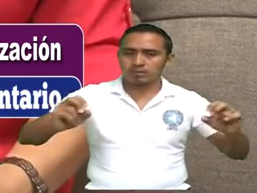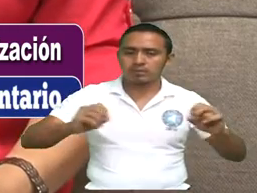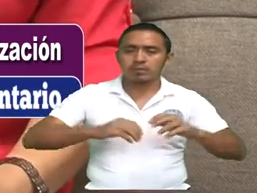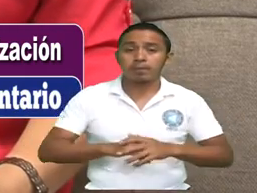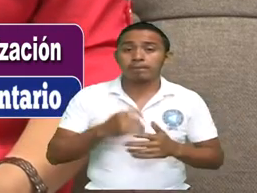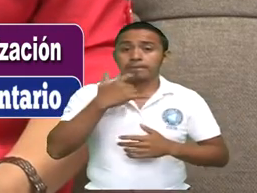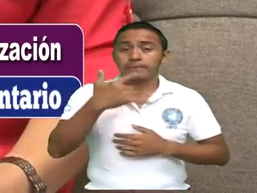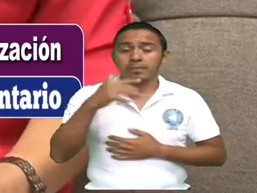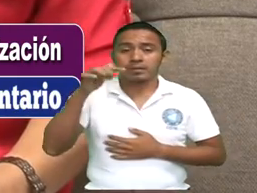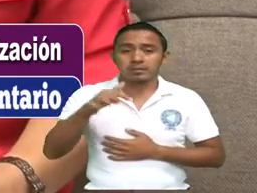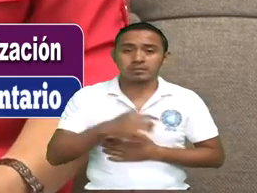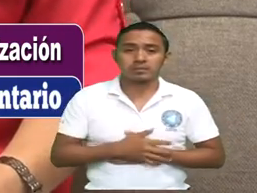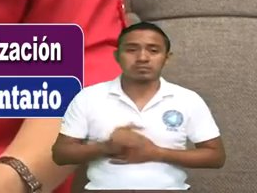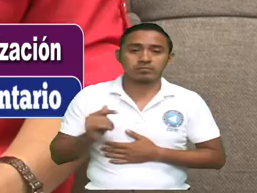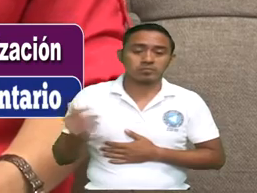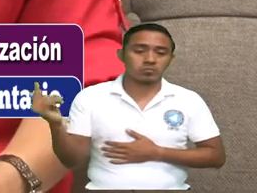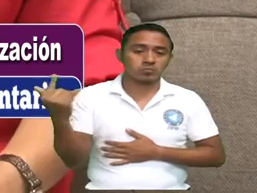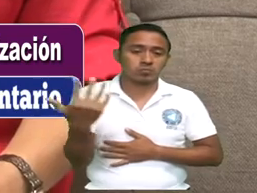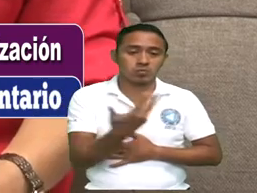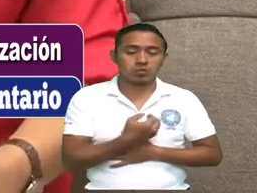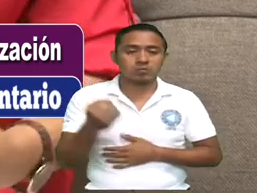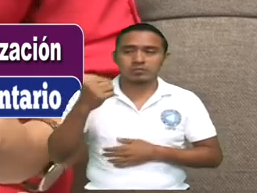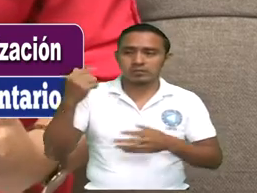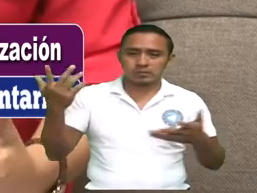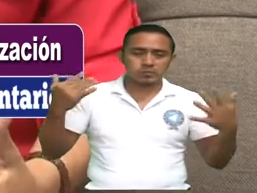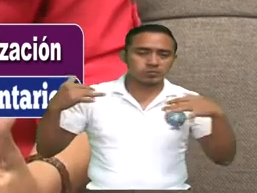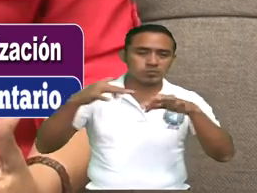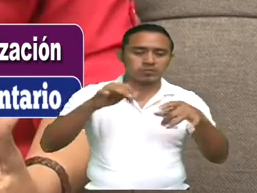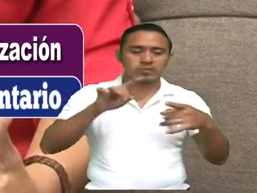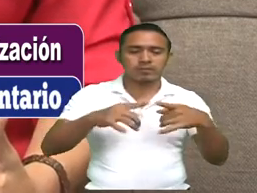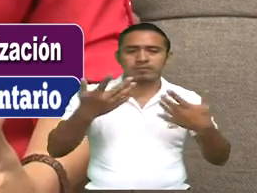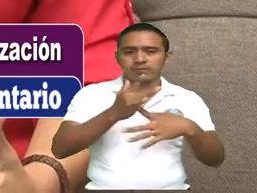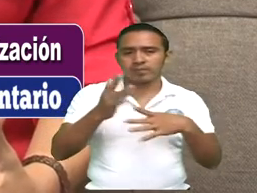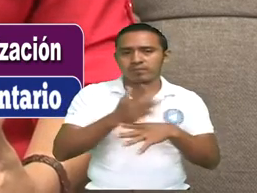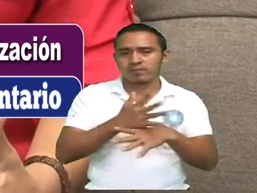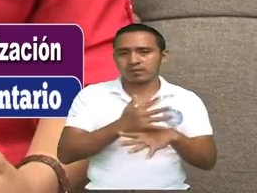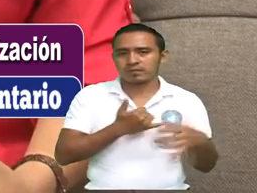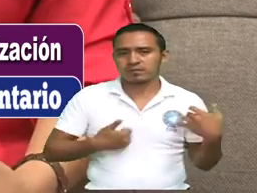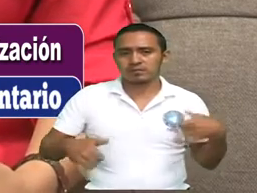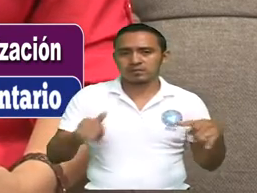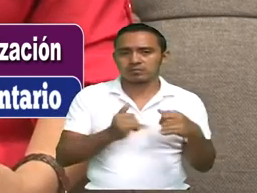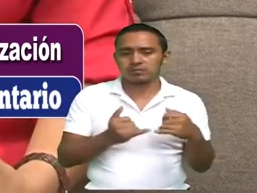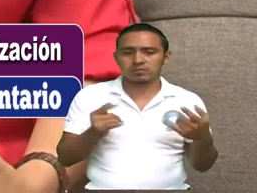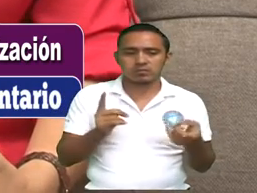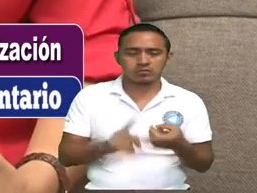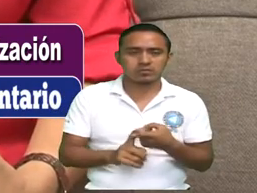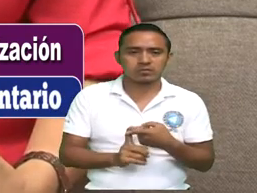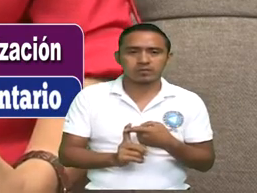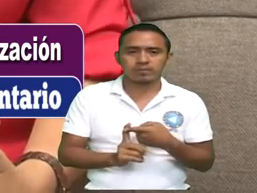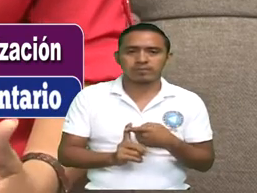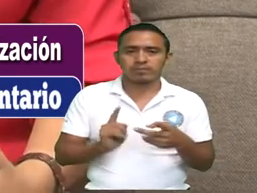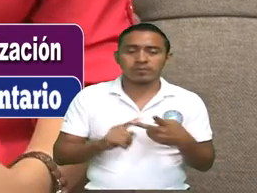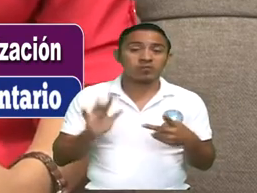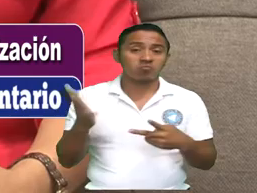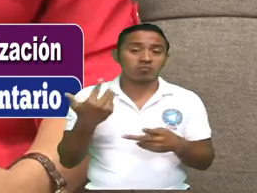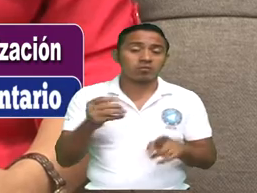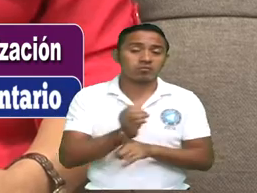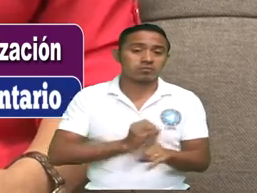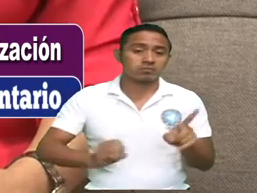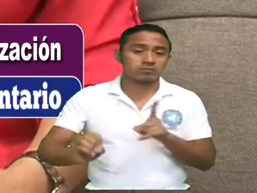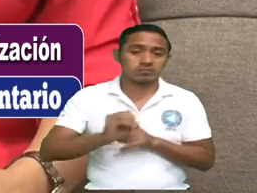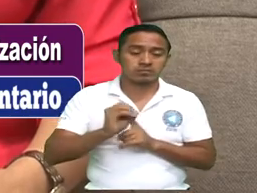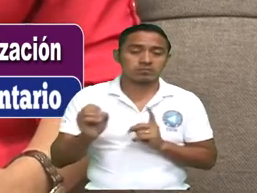en la cruzada estuvieron abocados todos, como bien lo decía, estuvieron las instituciones, todas las instituciones, todas las